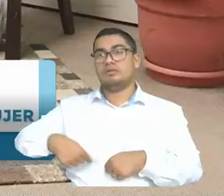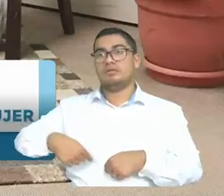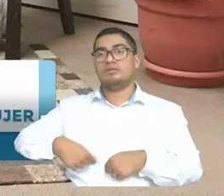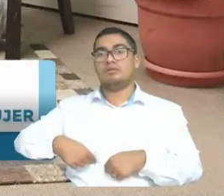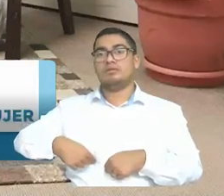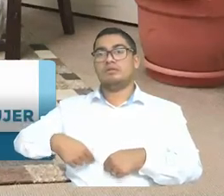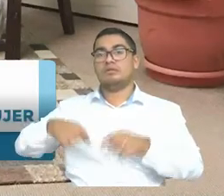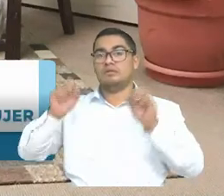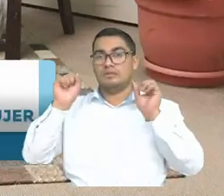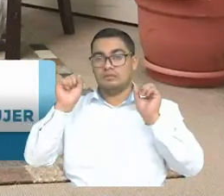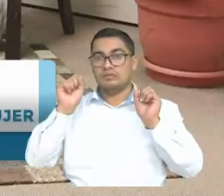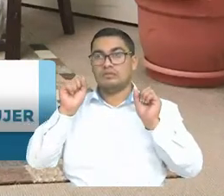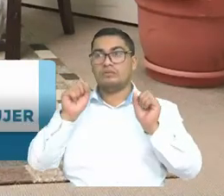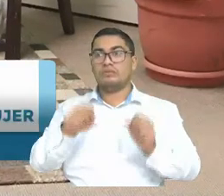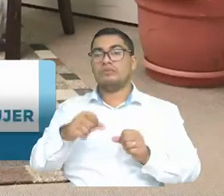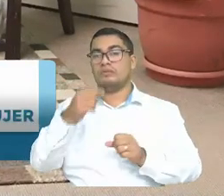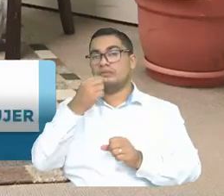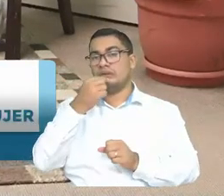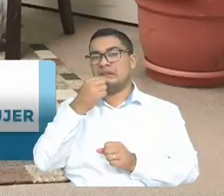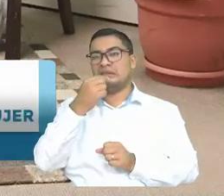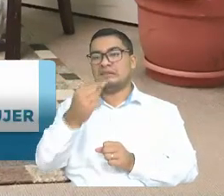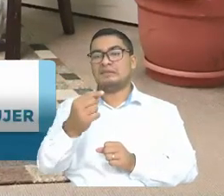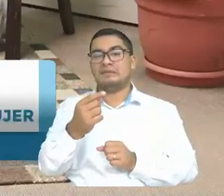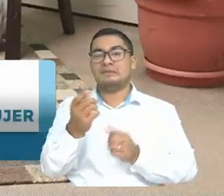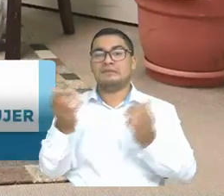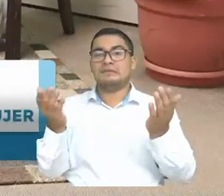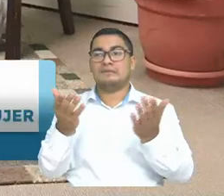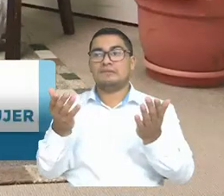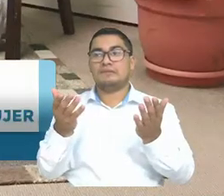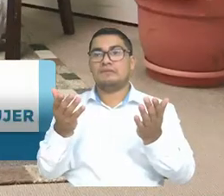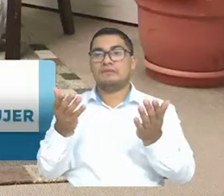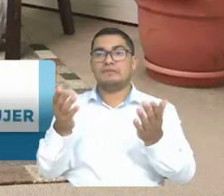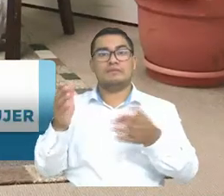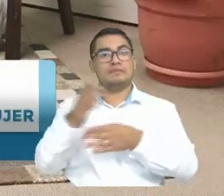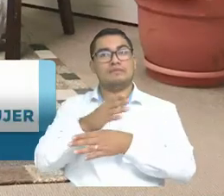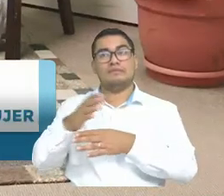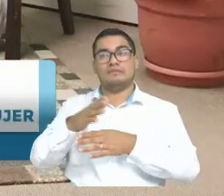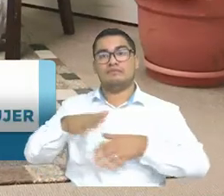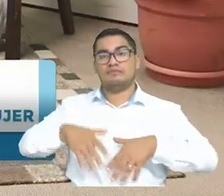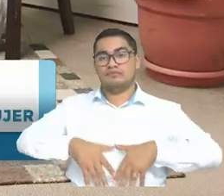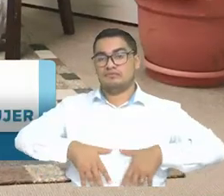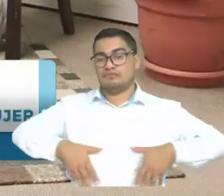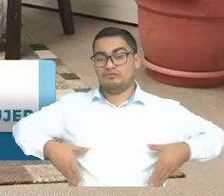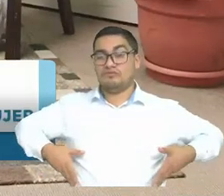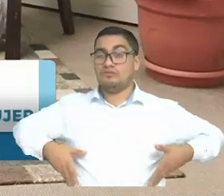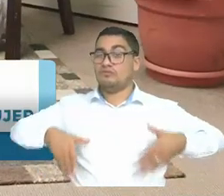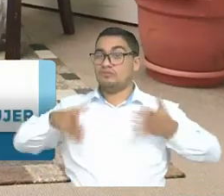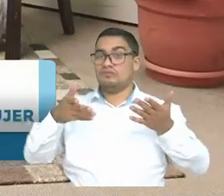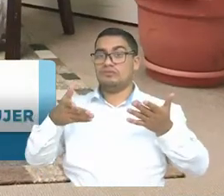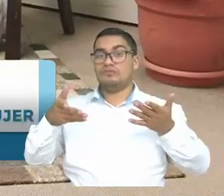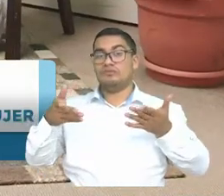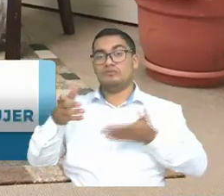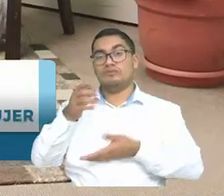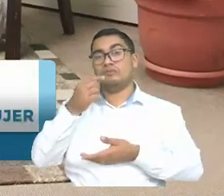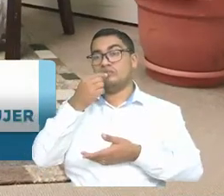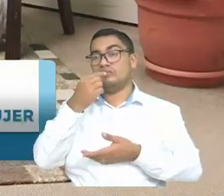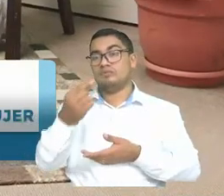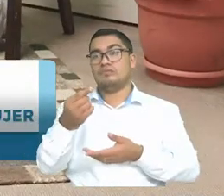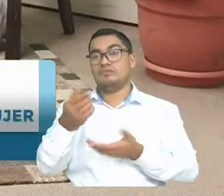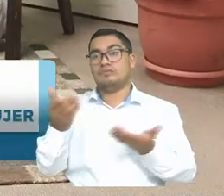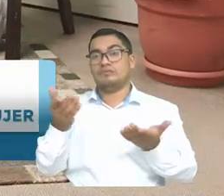tienden a salir, ¿verdad? Y agarrarse de otras paredes, que no debería. Entonces,